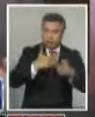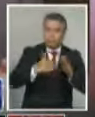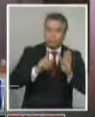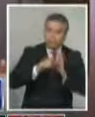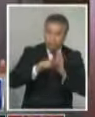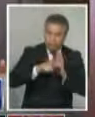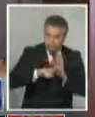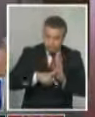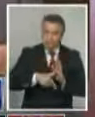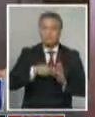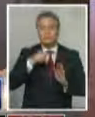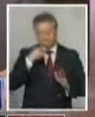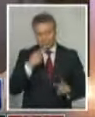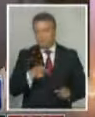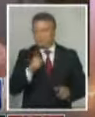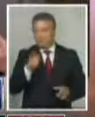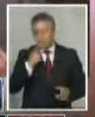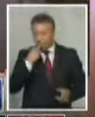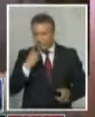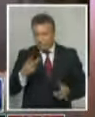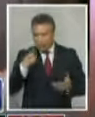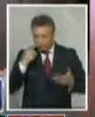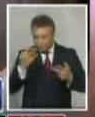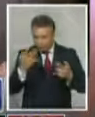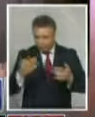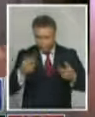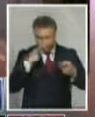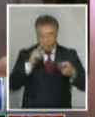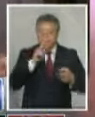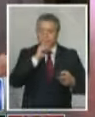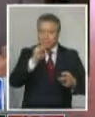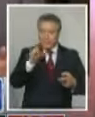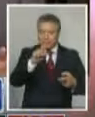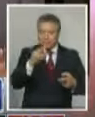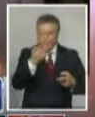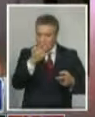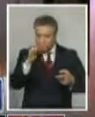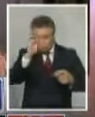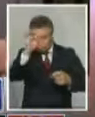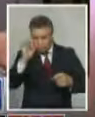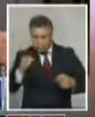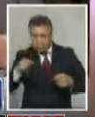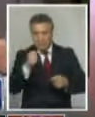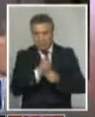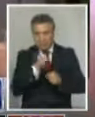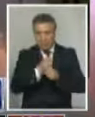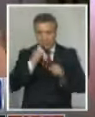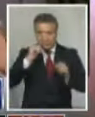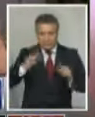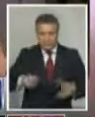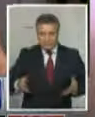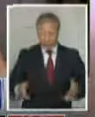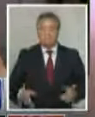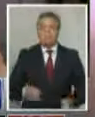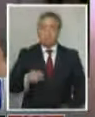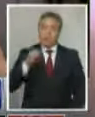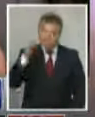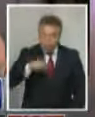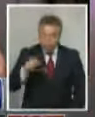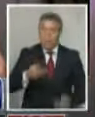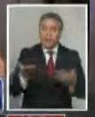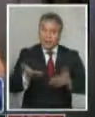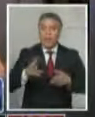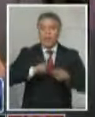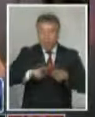de tasa de desempleo hasta el momento. ¿Qué es lo que puede ocurrir? Que efectivamente ¿qué es lo que tenemos que hacer? Lo que tenemos que hacer es